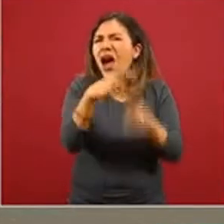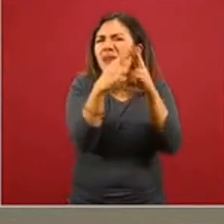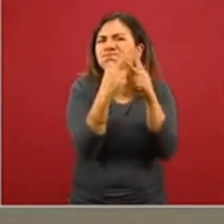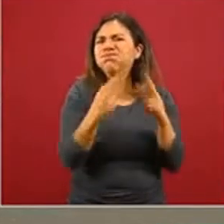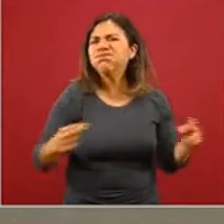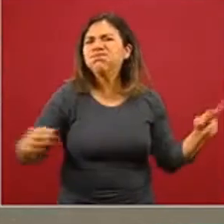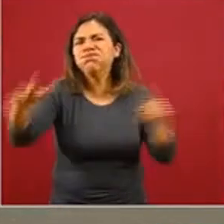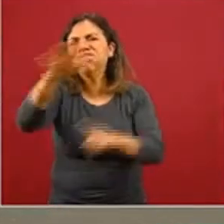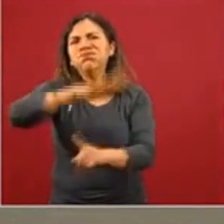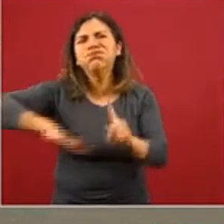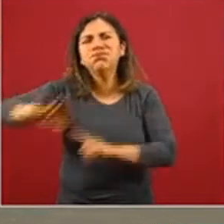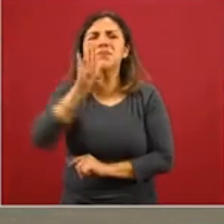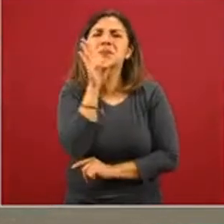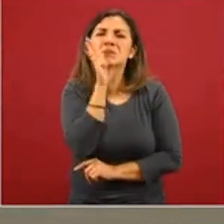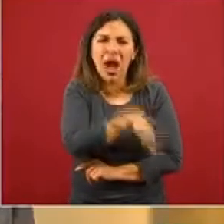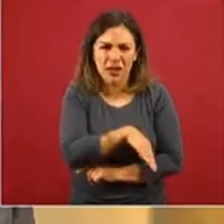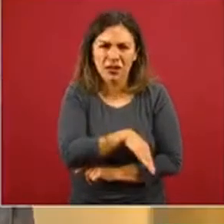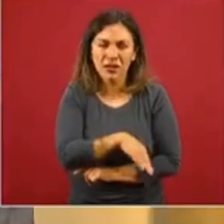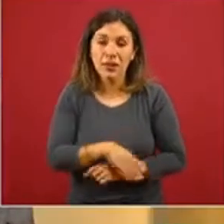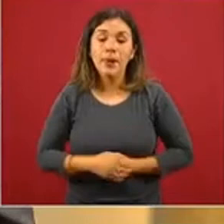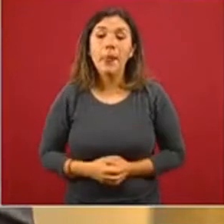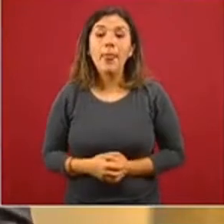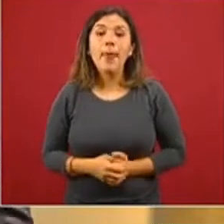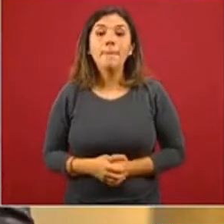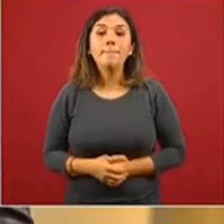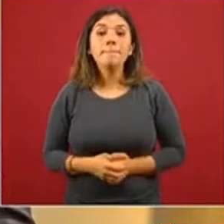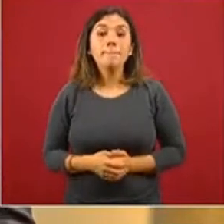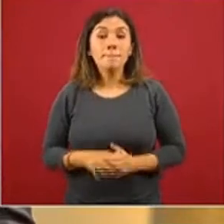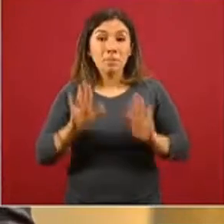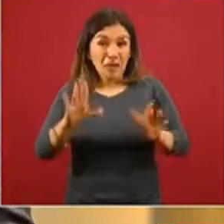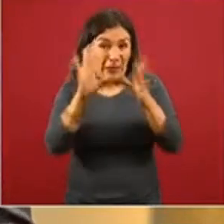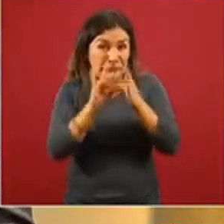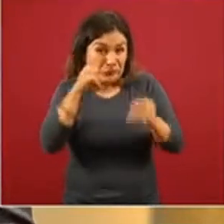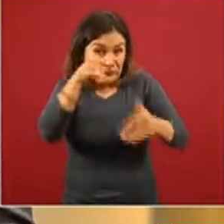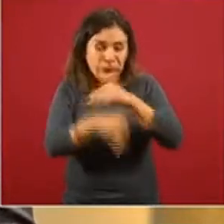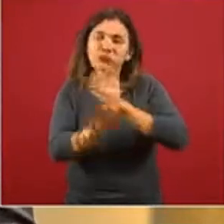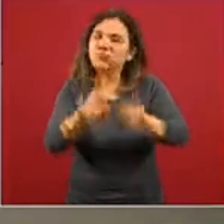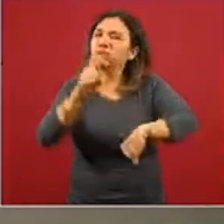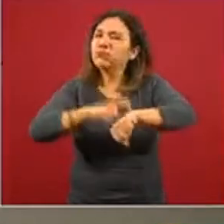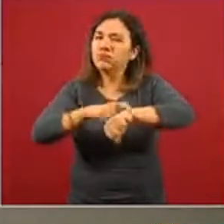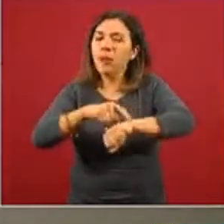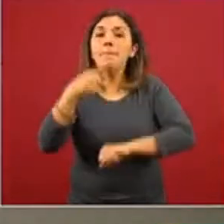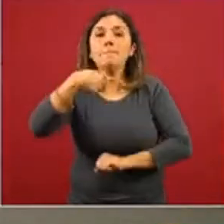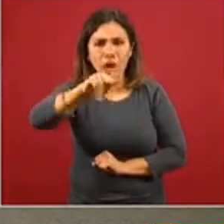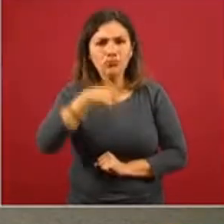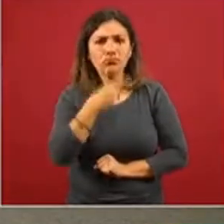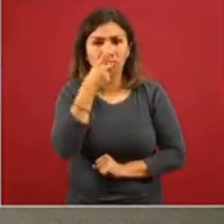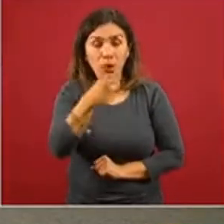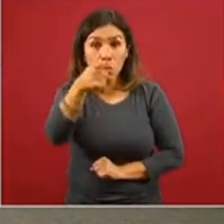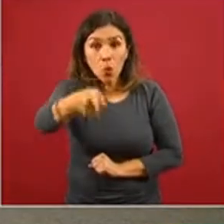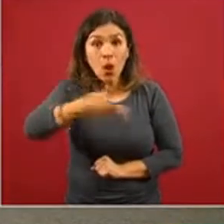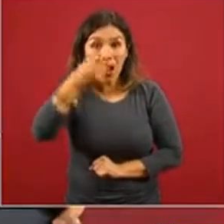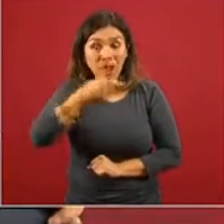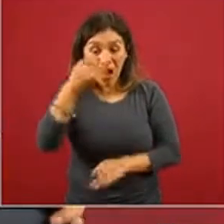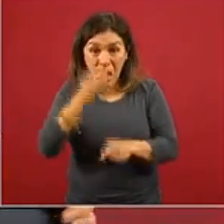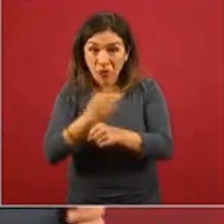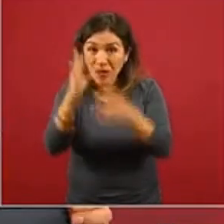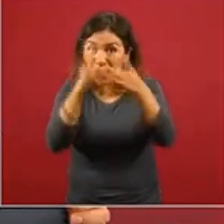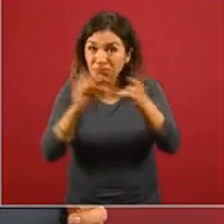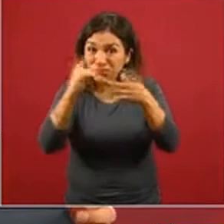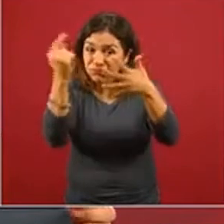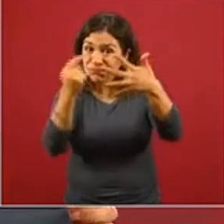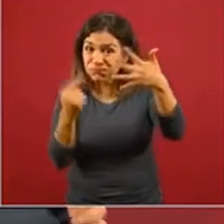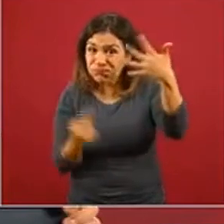de la actividad pública en todos sus aspectos. No entro a cada detalle porque ya no me da tiempo, pero sí le puedo decir, lo que usted describe sobre